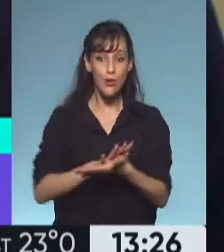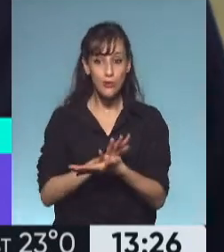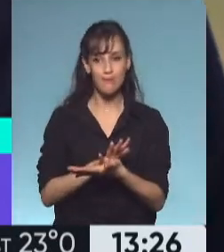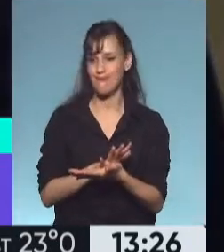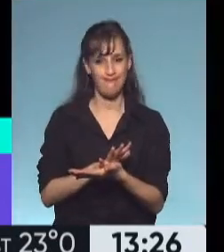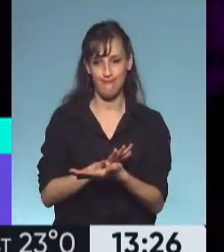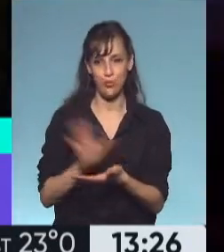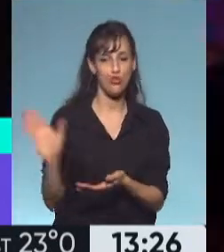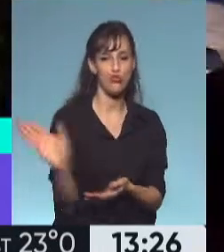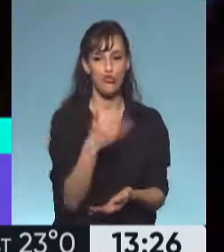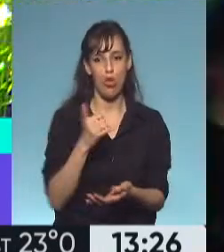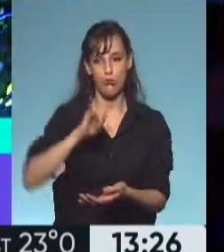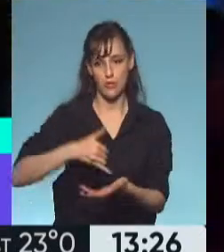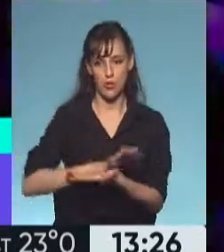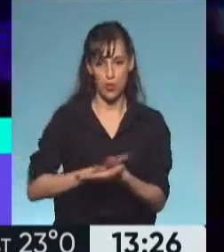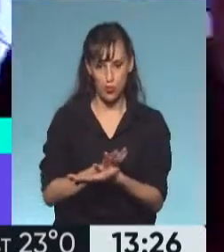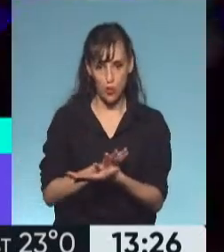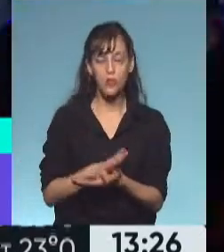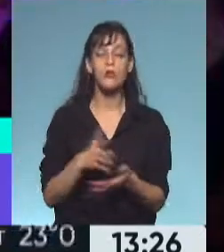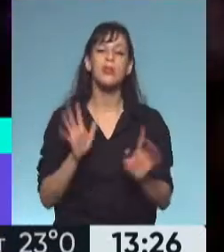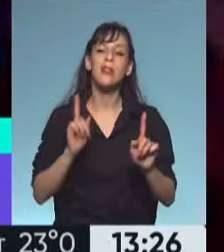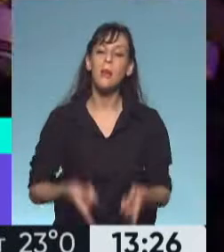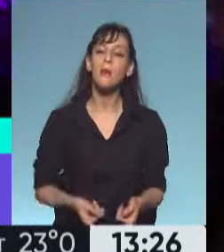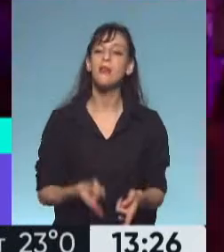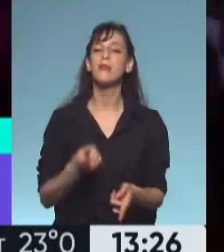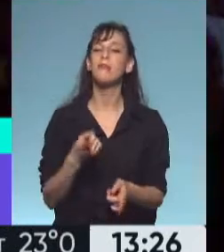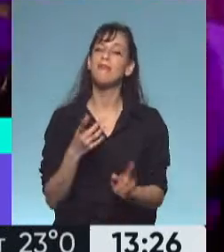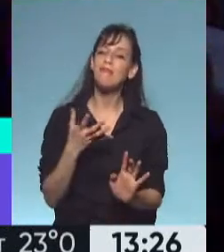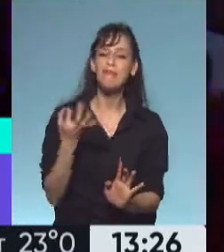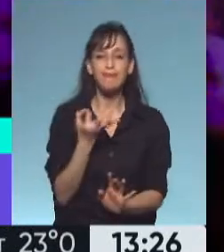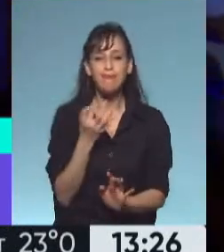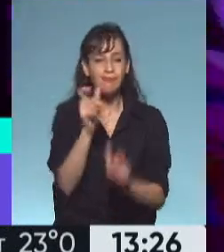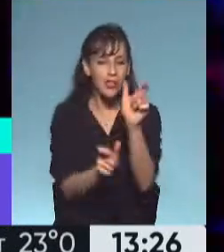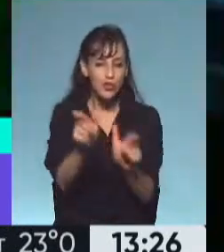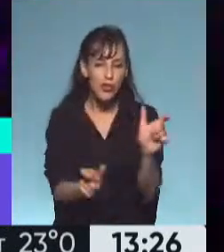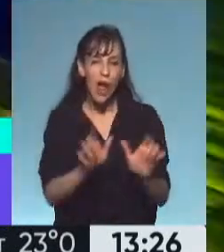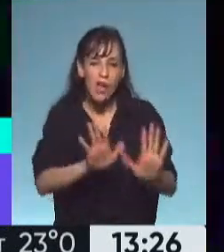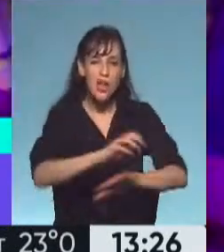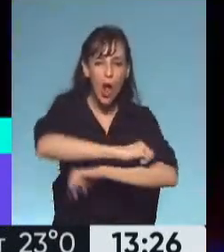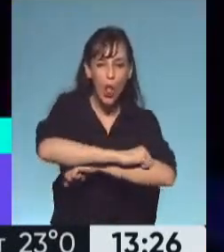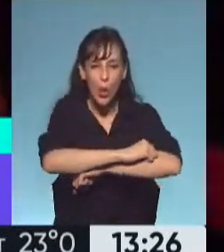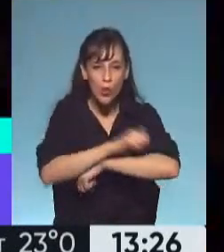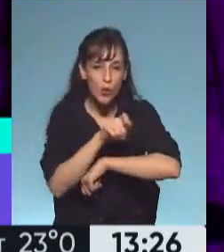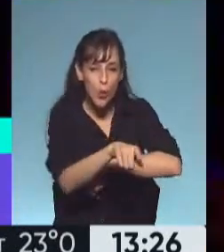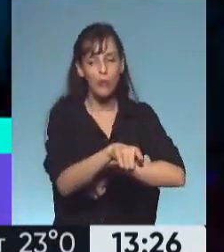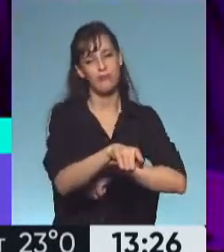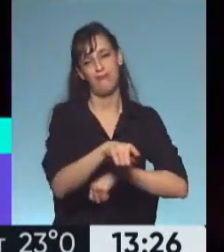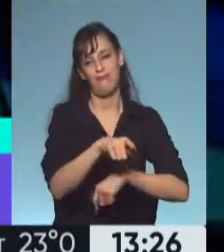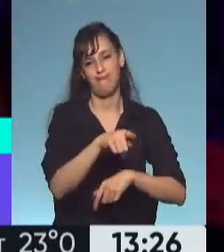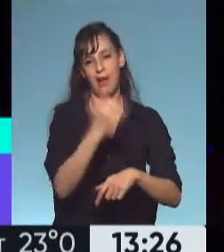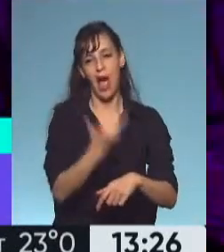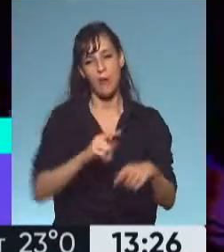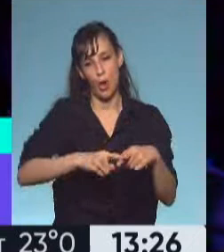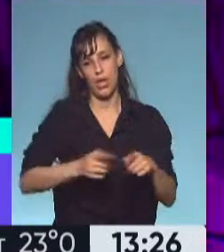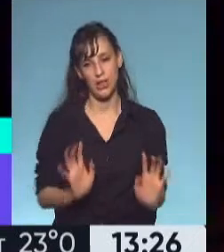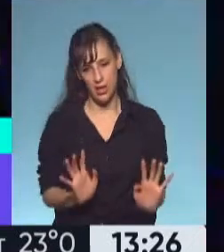después diferenciar quienes hacen de este tipo de acciones una posición política, ¿no? Digo, porque uno ha visto a